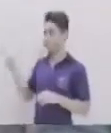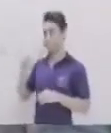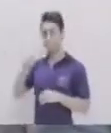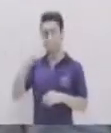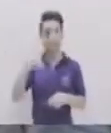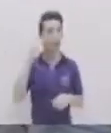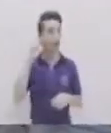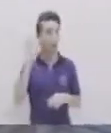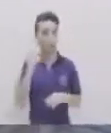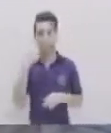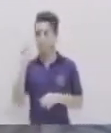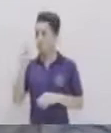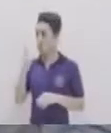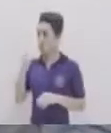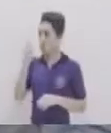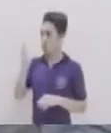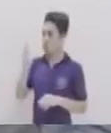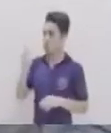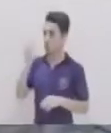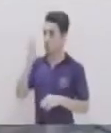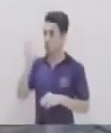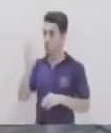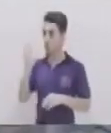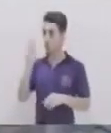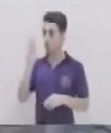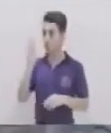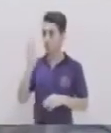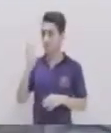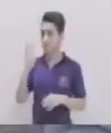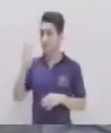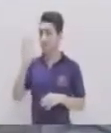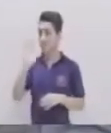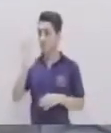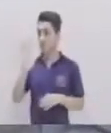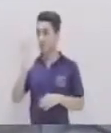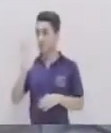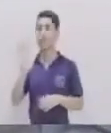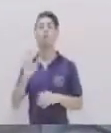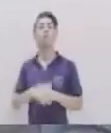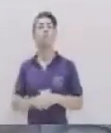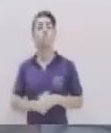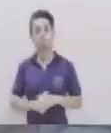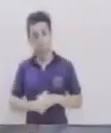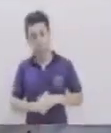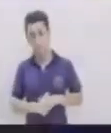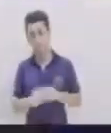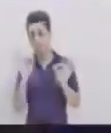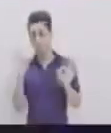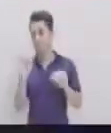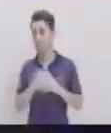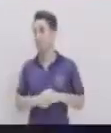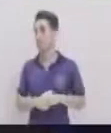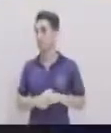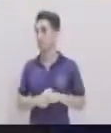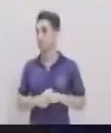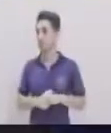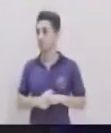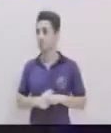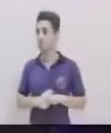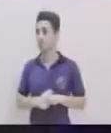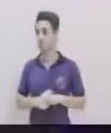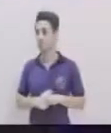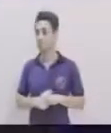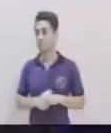mango. Tiene 1, 2, 3, 4 y 5. Perfecto, ustedes